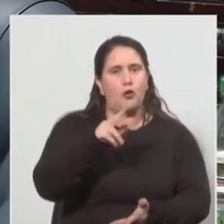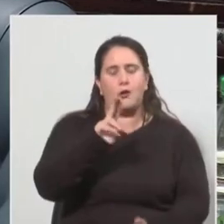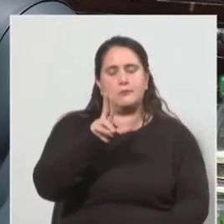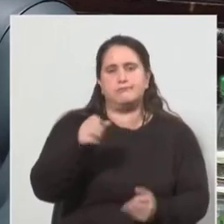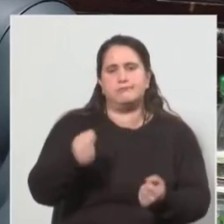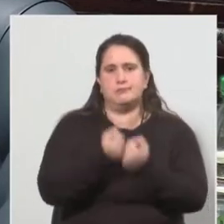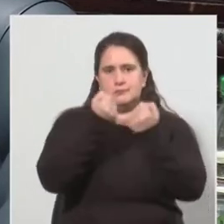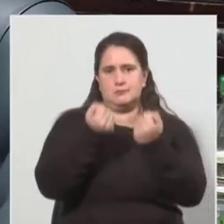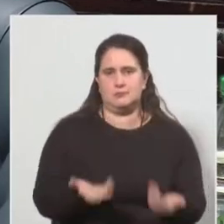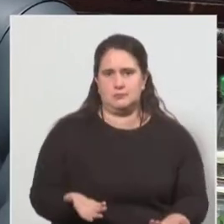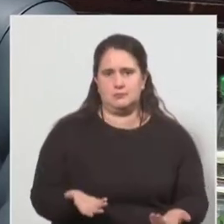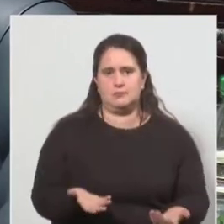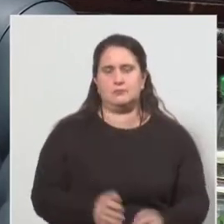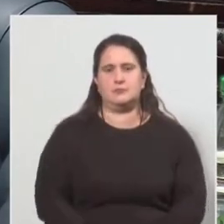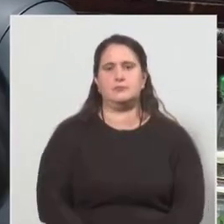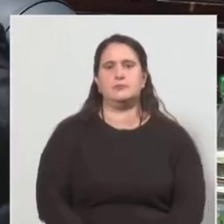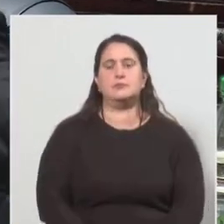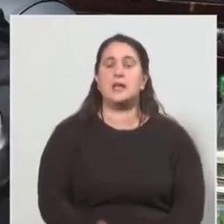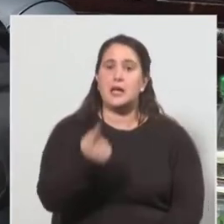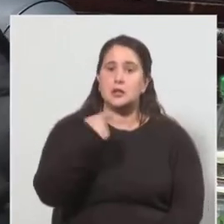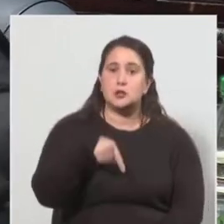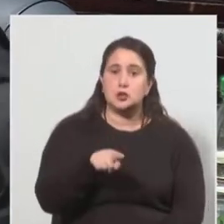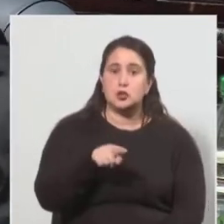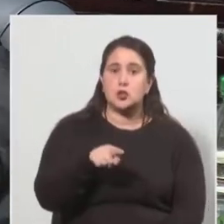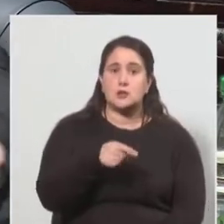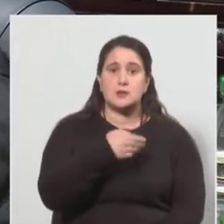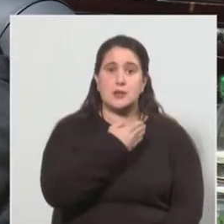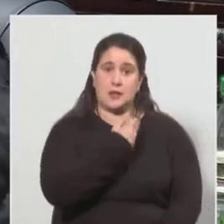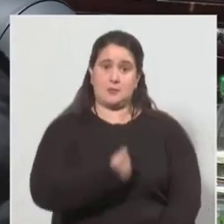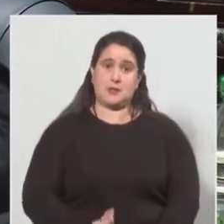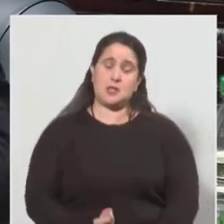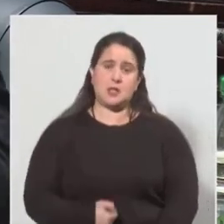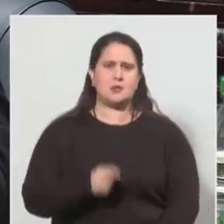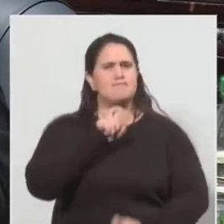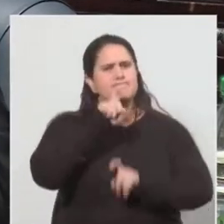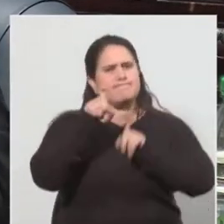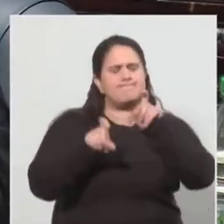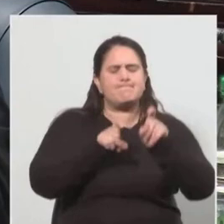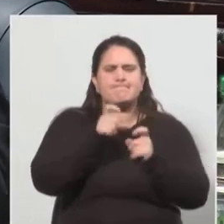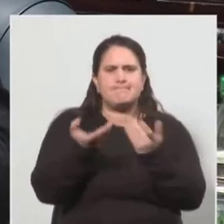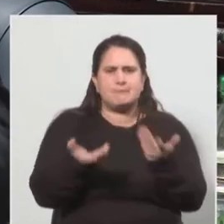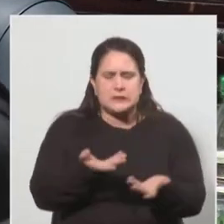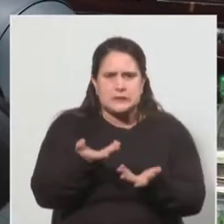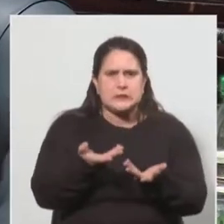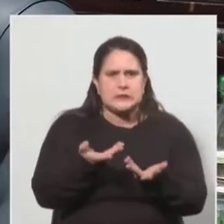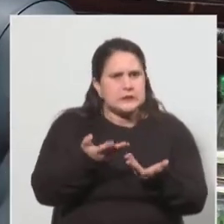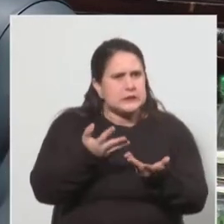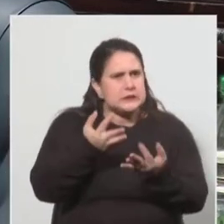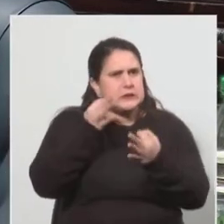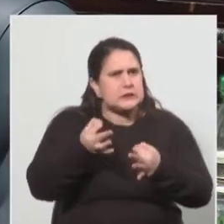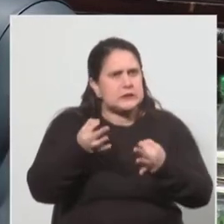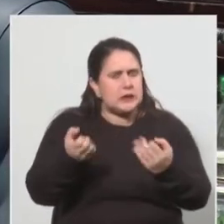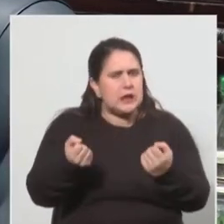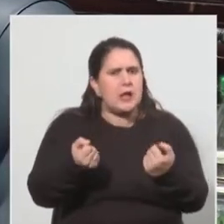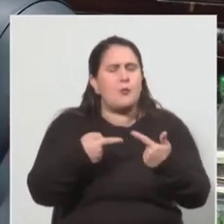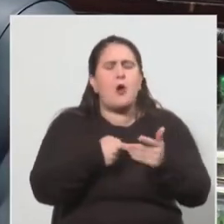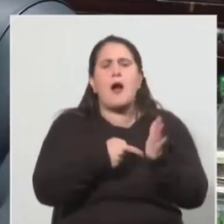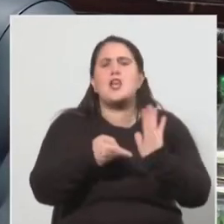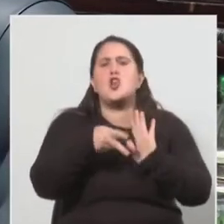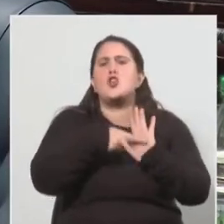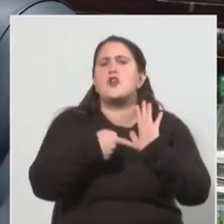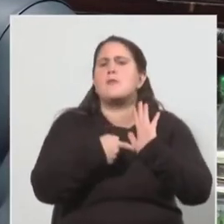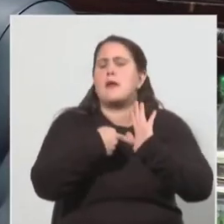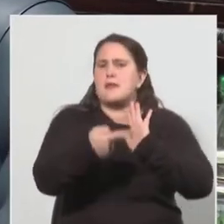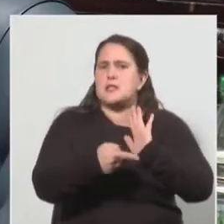imprevistas? Y entonces, señora presidenta, es que nos preguntamos, ¿estaba previsto en la normativa qué